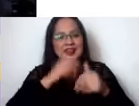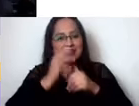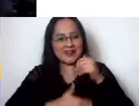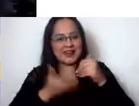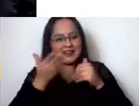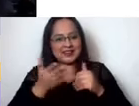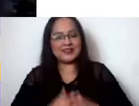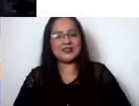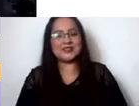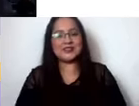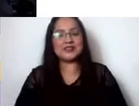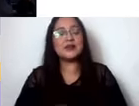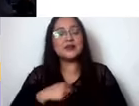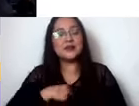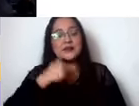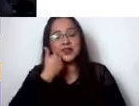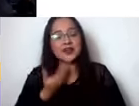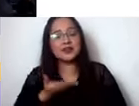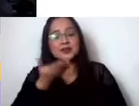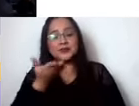te quiero decir